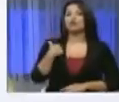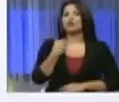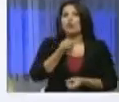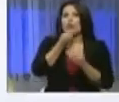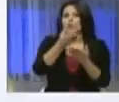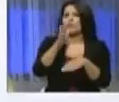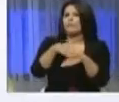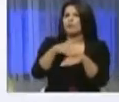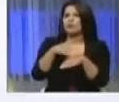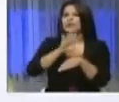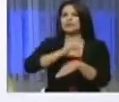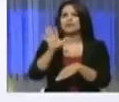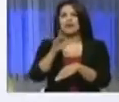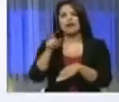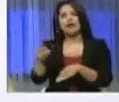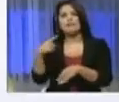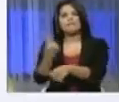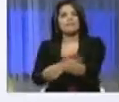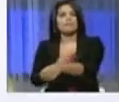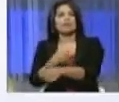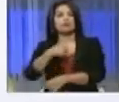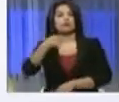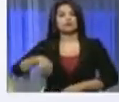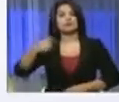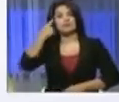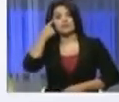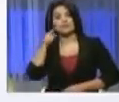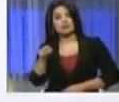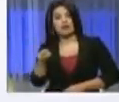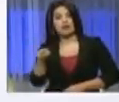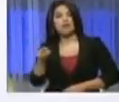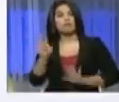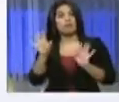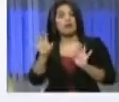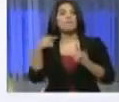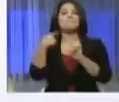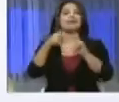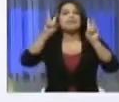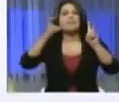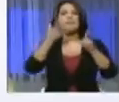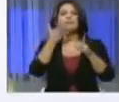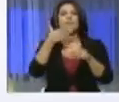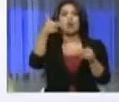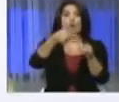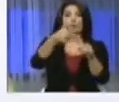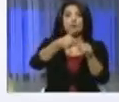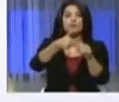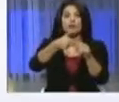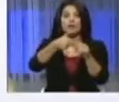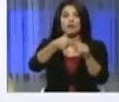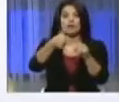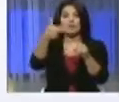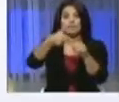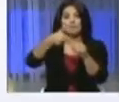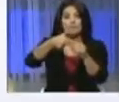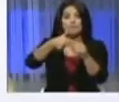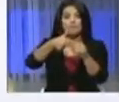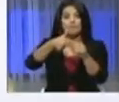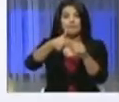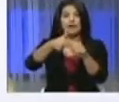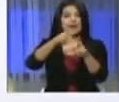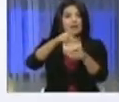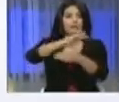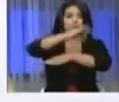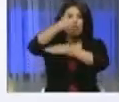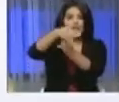y el tema del contrabando, por ejemplo, el combustible, es un tema que hay